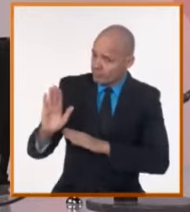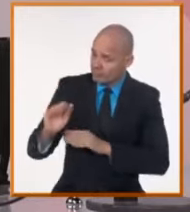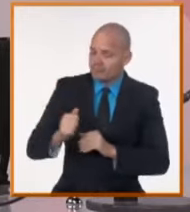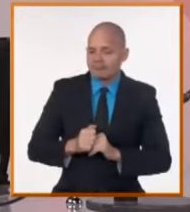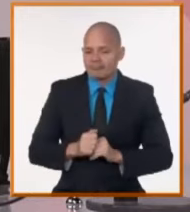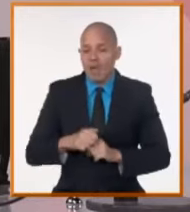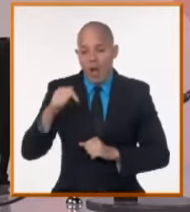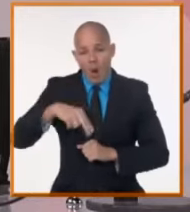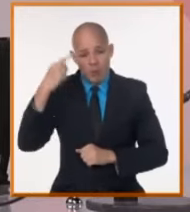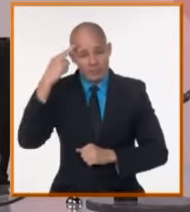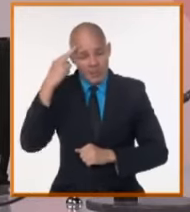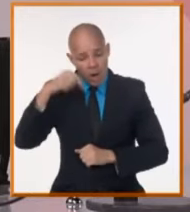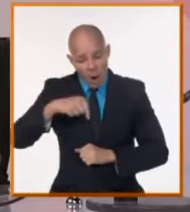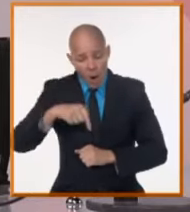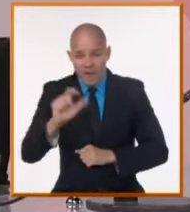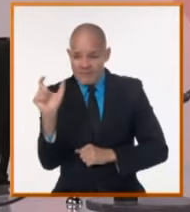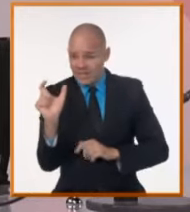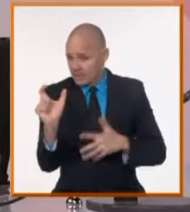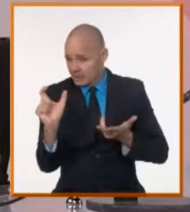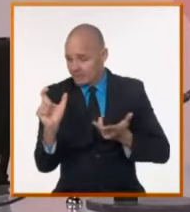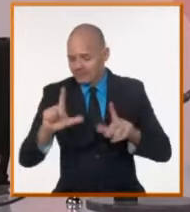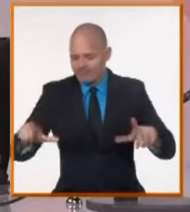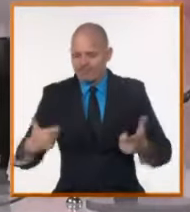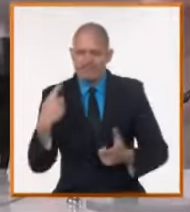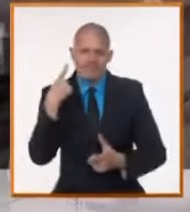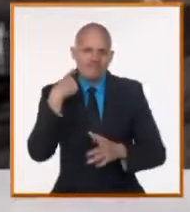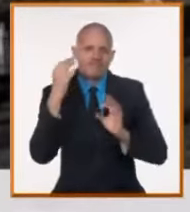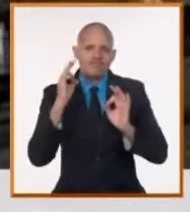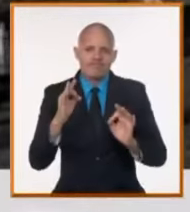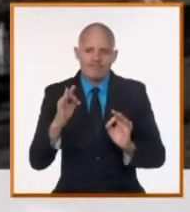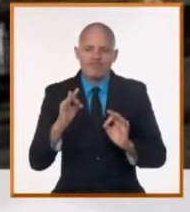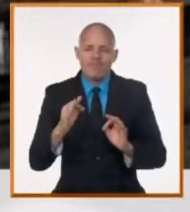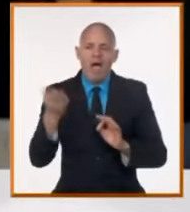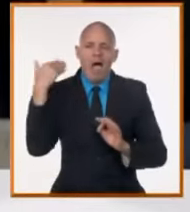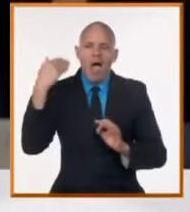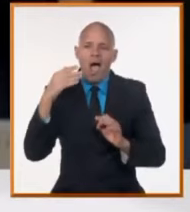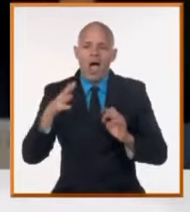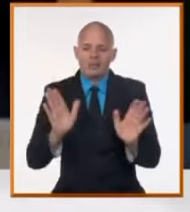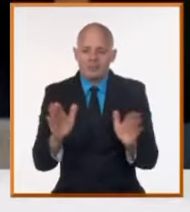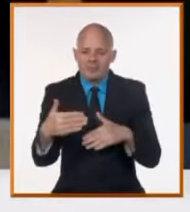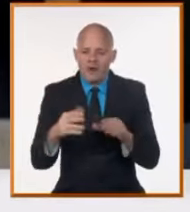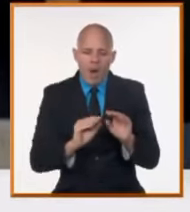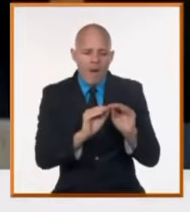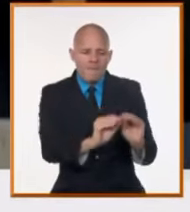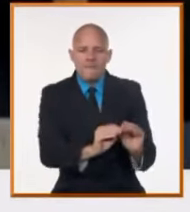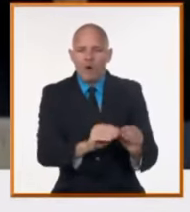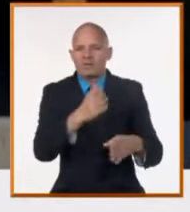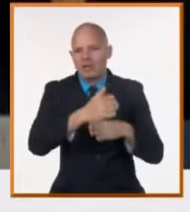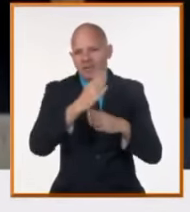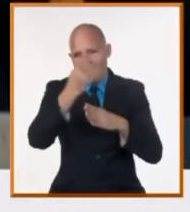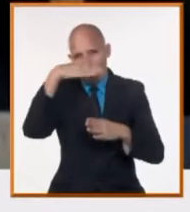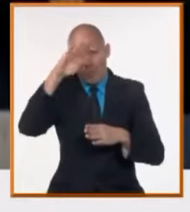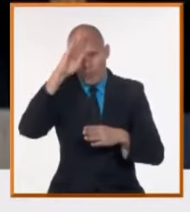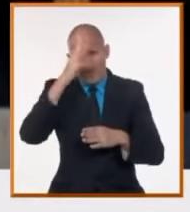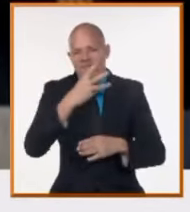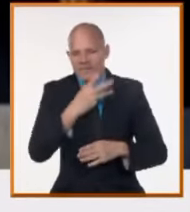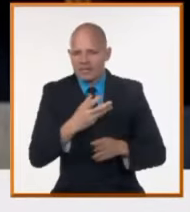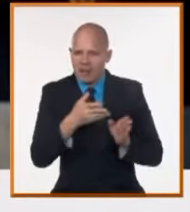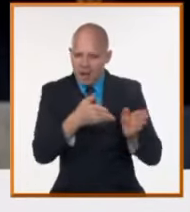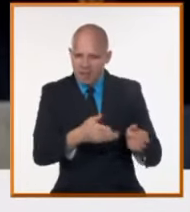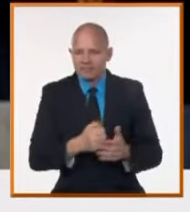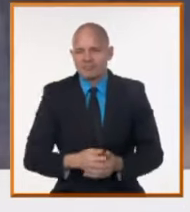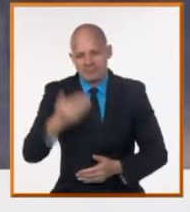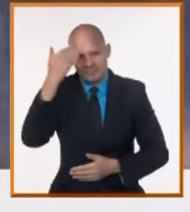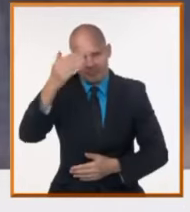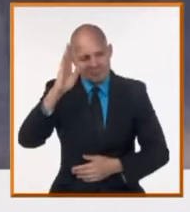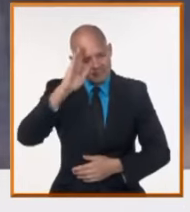colocaron sus restos mortales en el cementerio Santa Ifigenia en Santiago de Cuba. Muchas gracias a ustedes, nos despedimos y nos